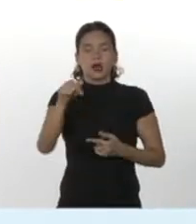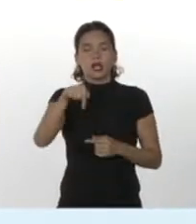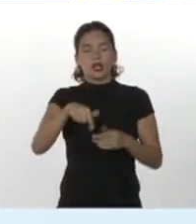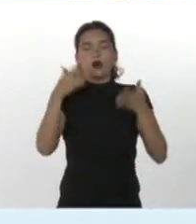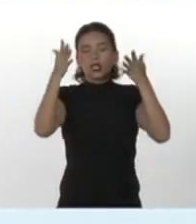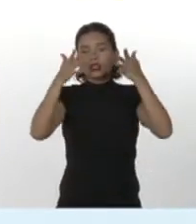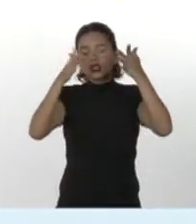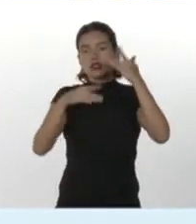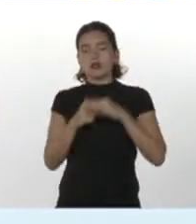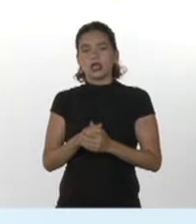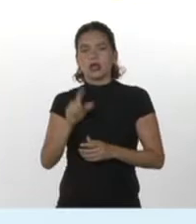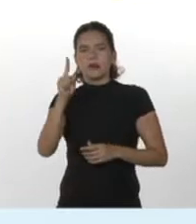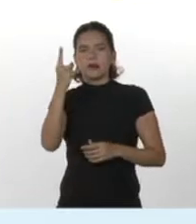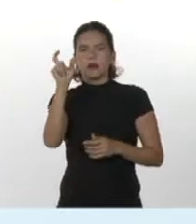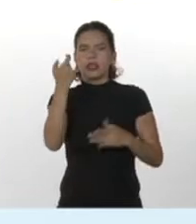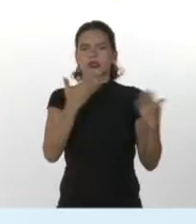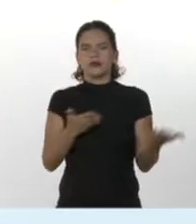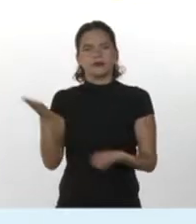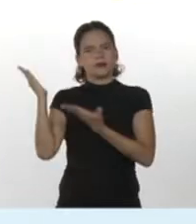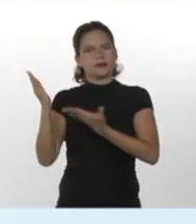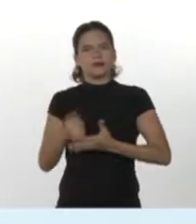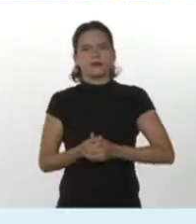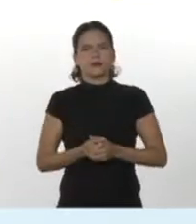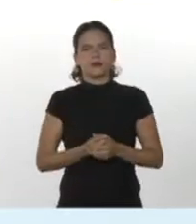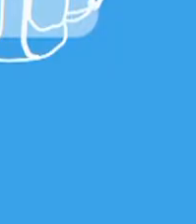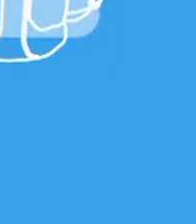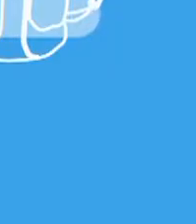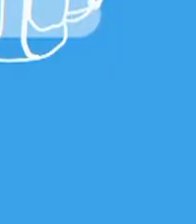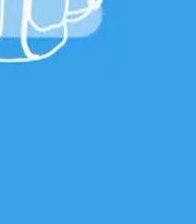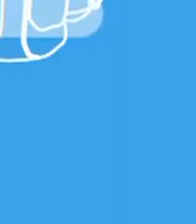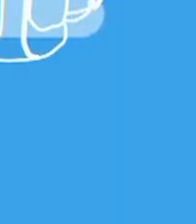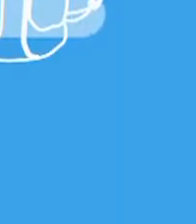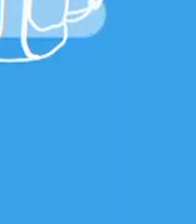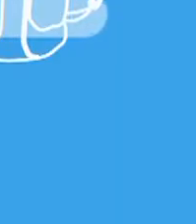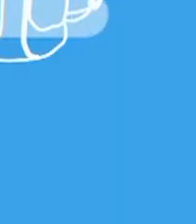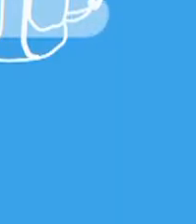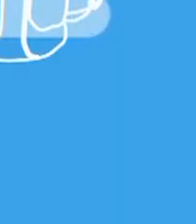las orientaciones de la etapa primaria. Sean bienvenidos.